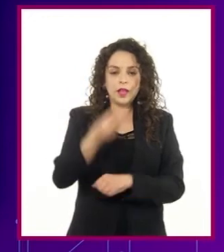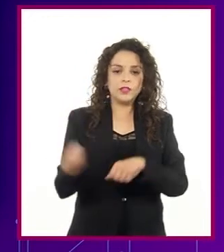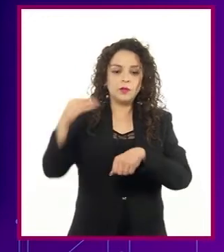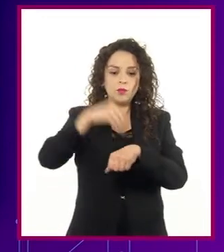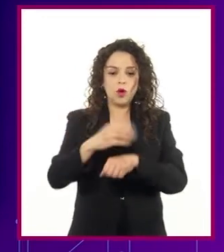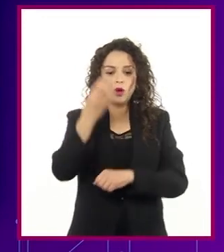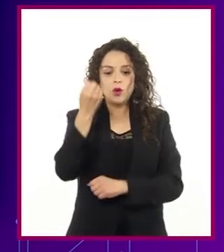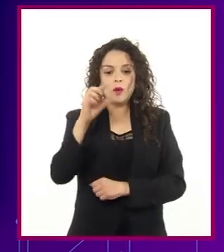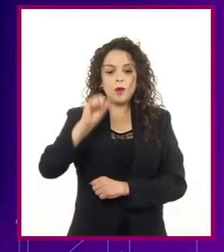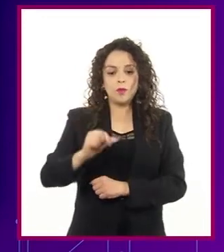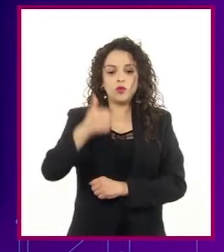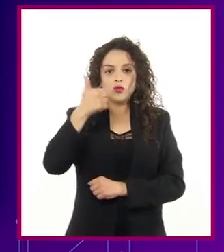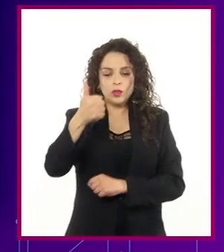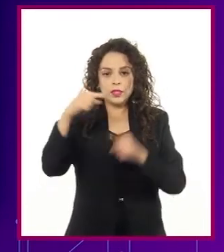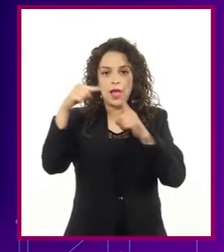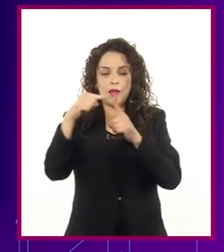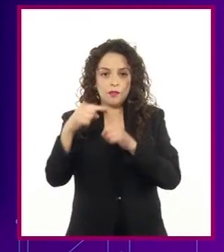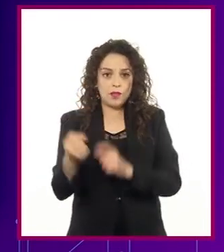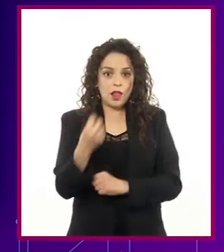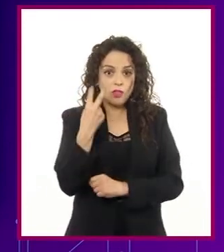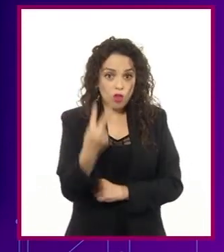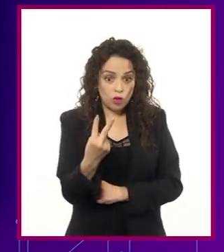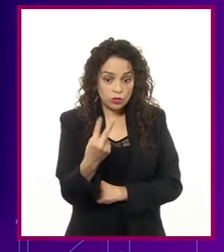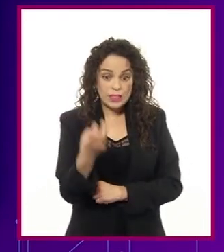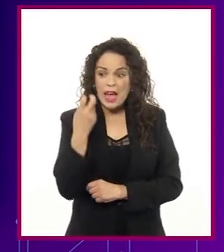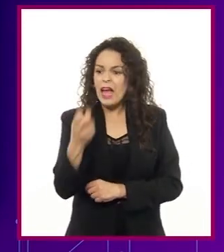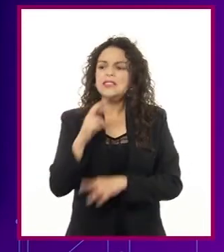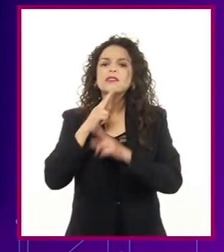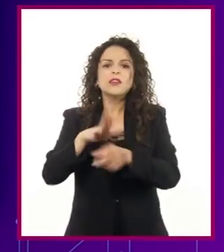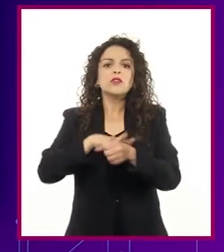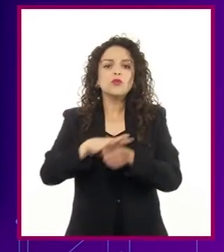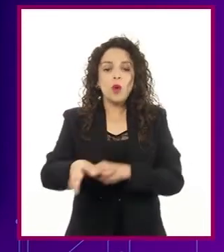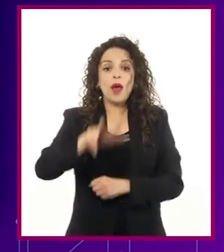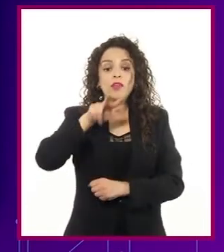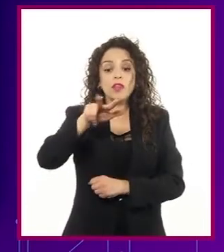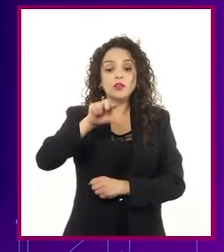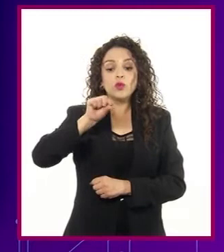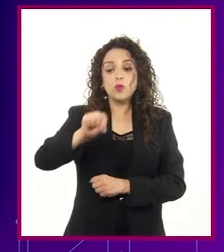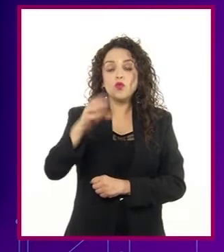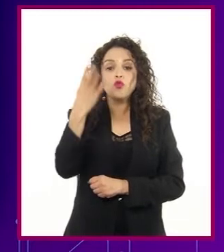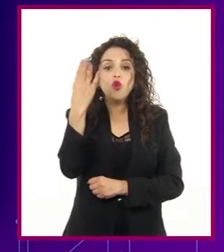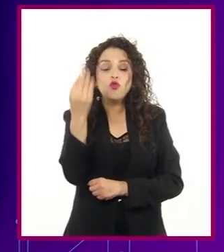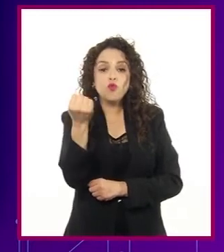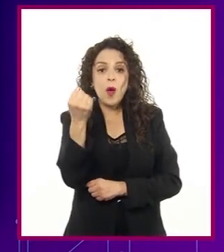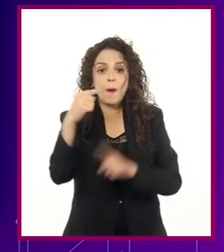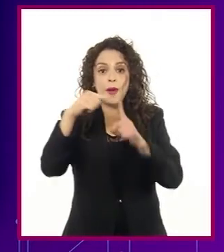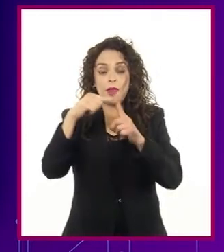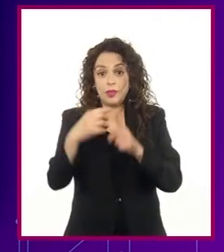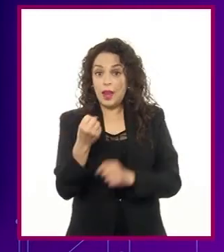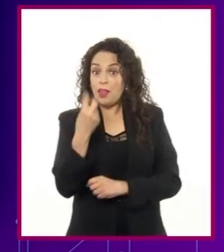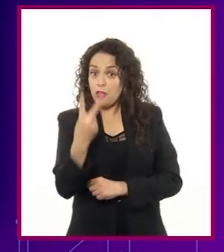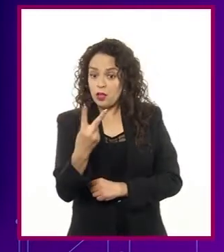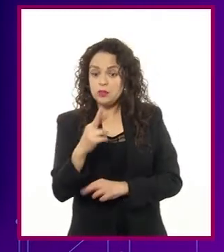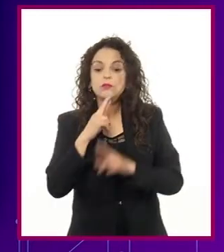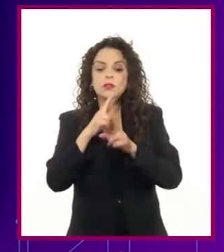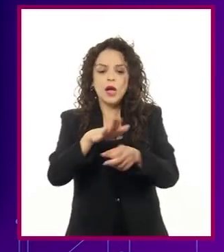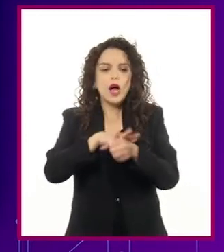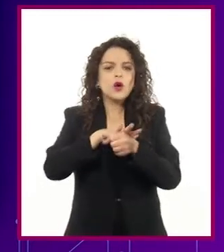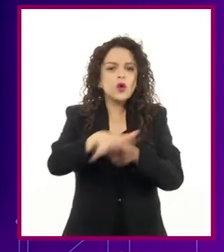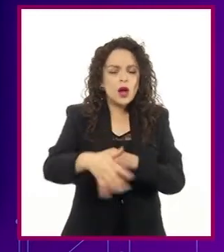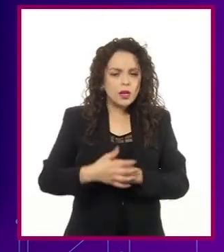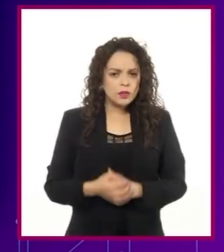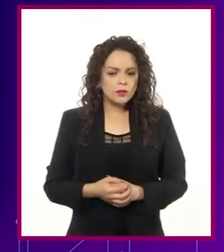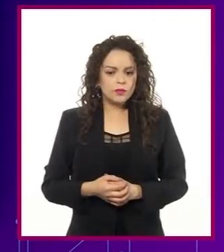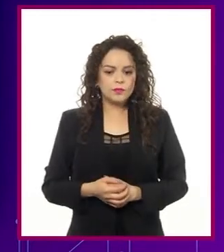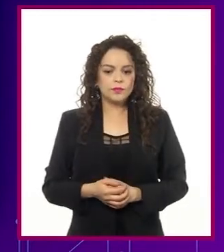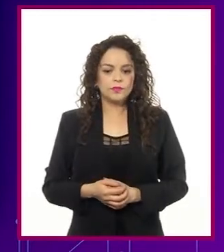9.6 entre 2. Esto es igual a 18.9 entre 2, lo que resulta